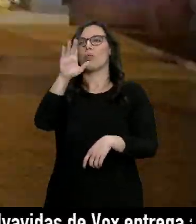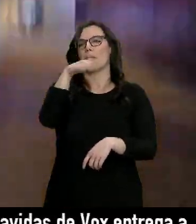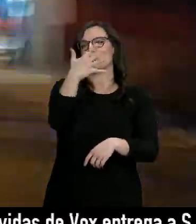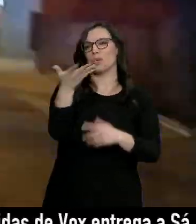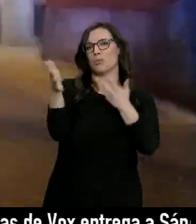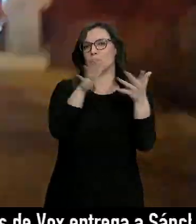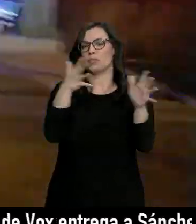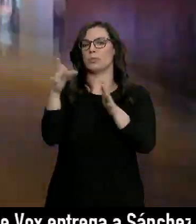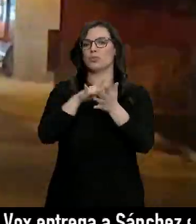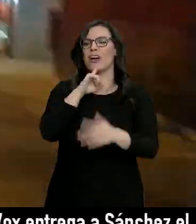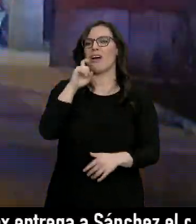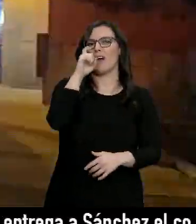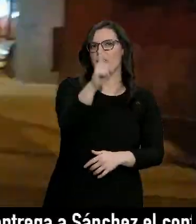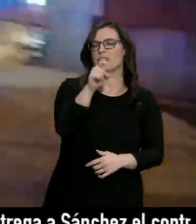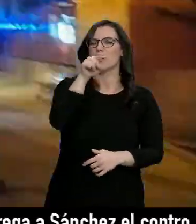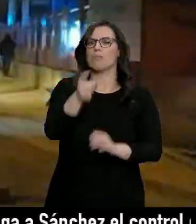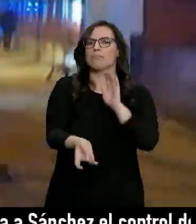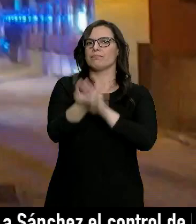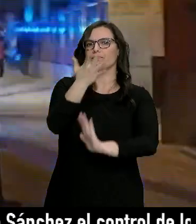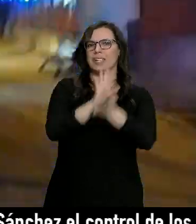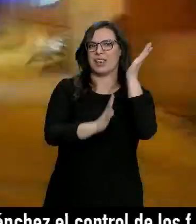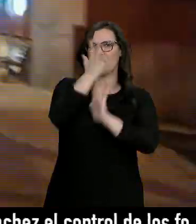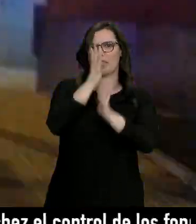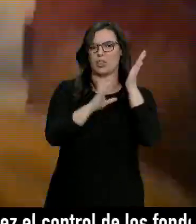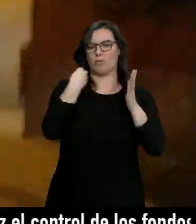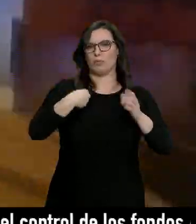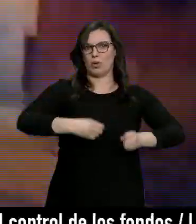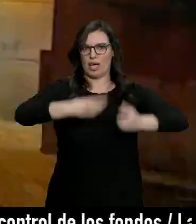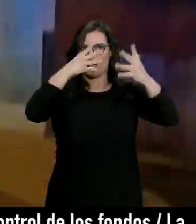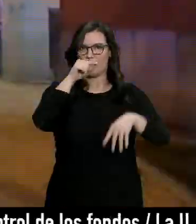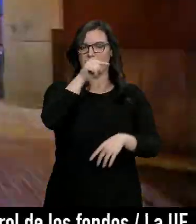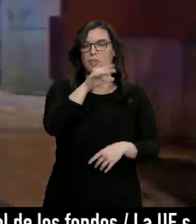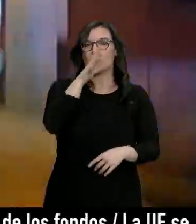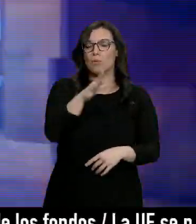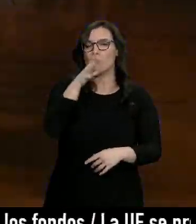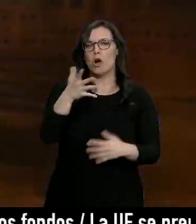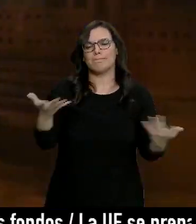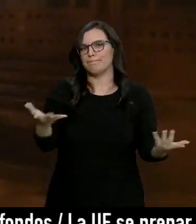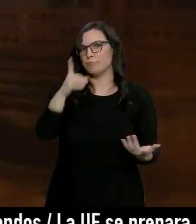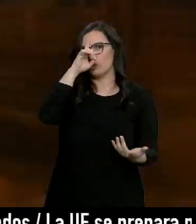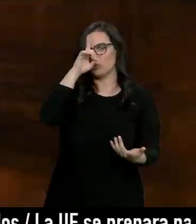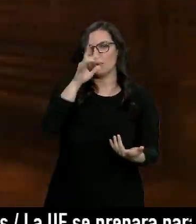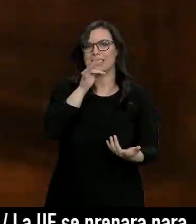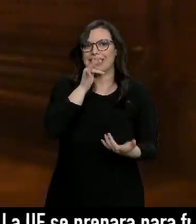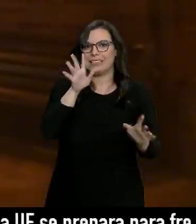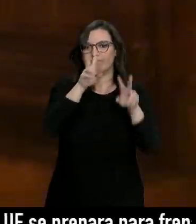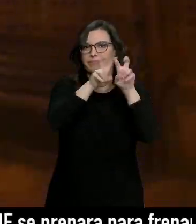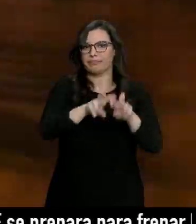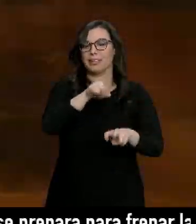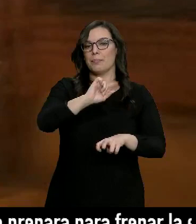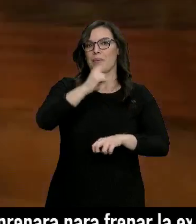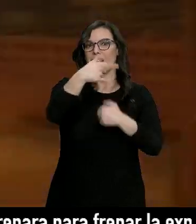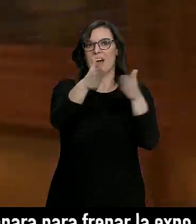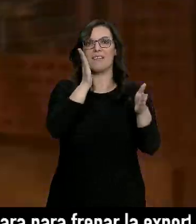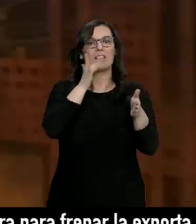noche se daba el aviso de que se había originado un incendio en este edificio. Por causas que aún se desconocen, el fuego comenzaba en una de